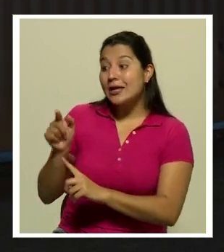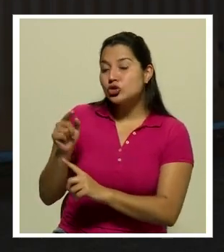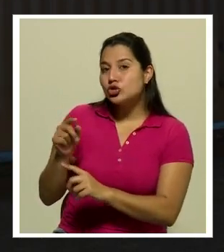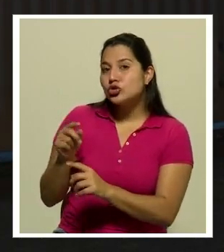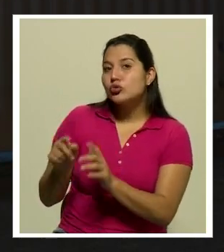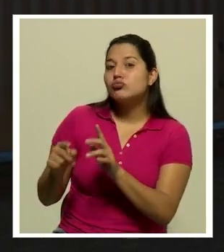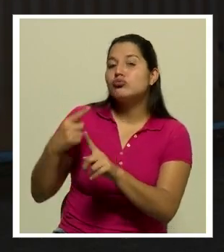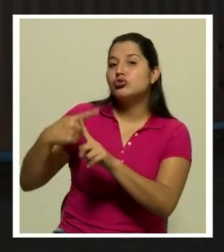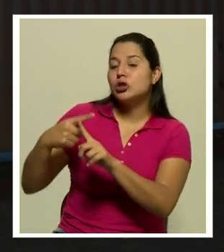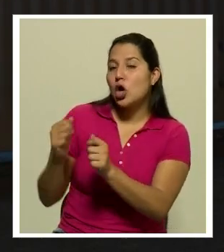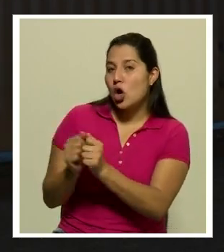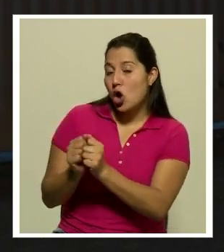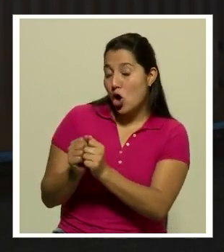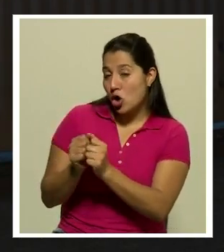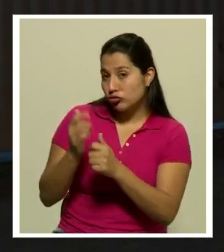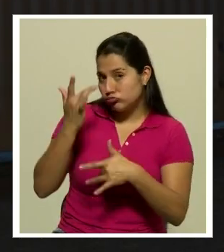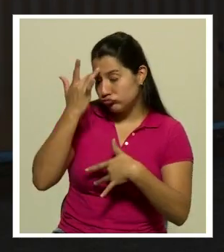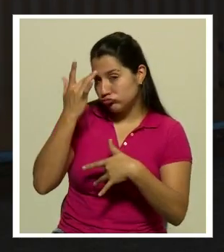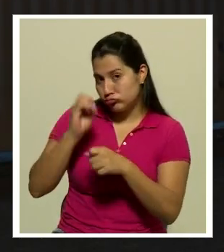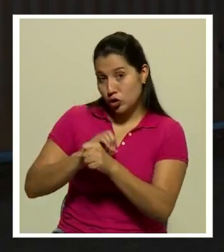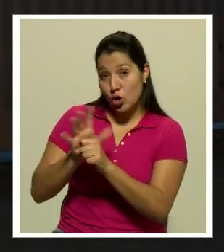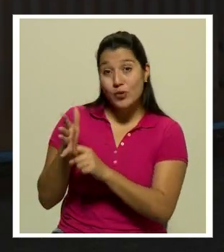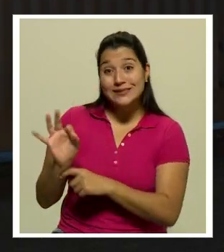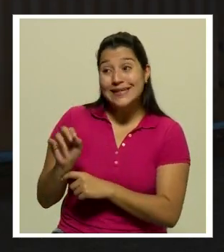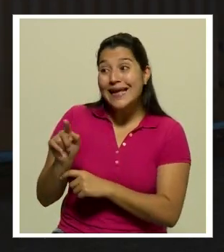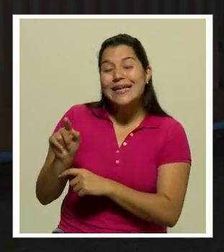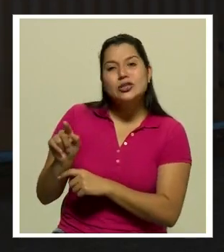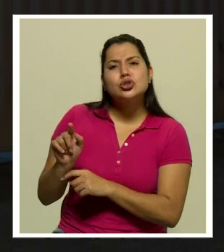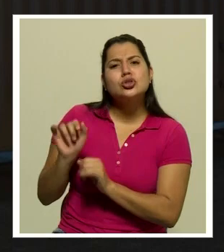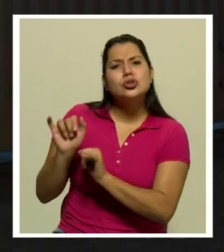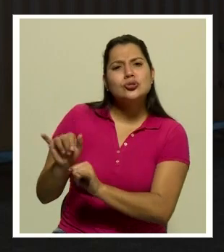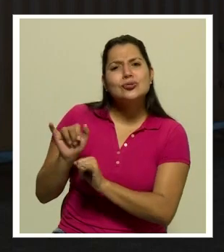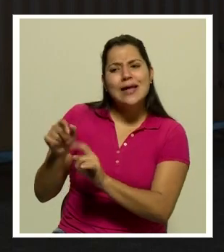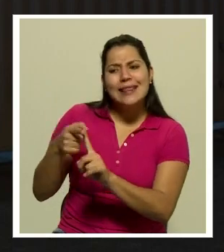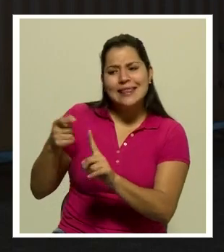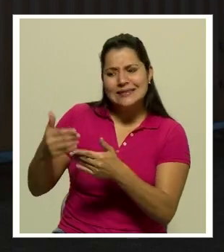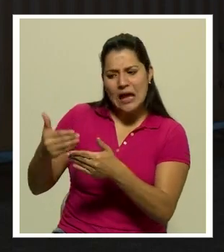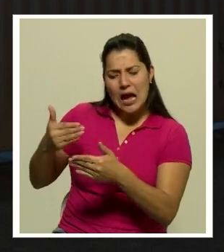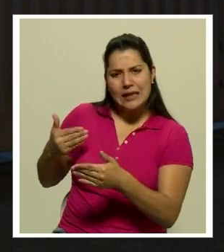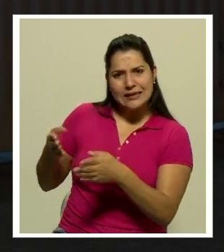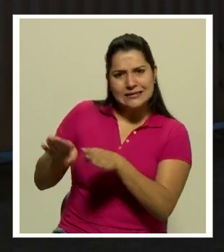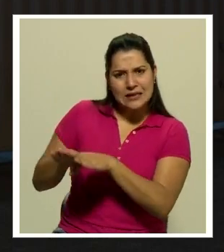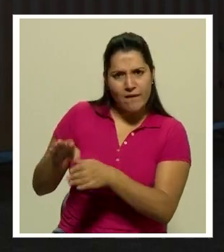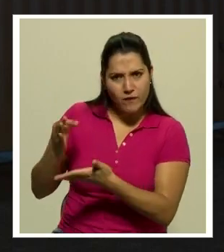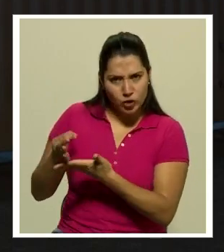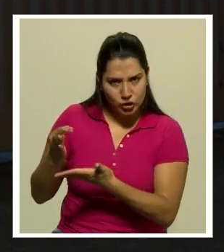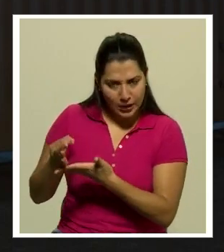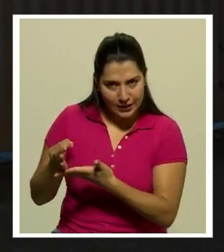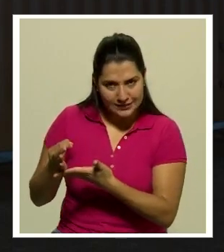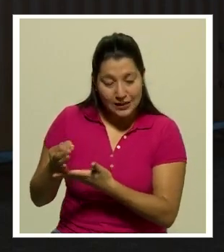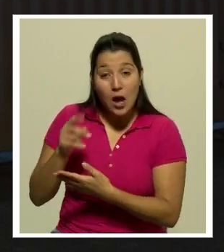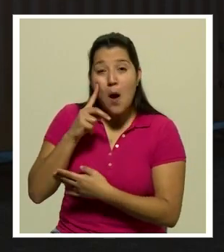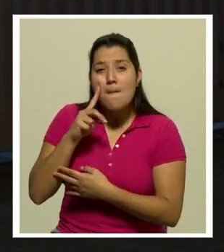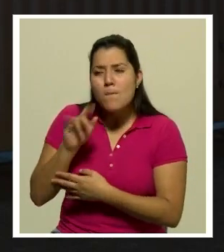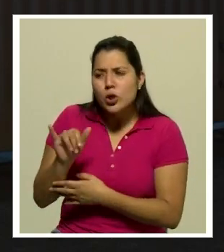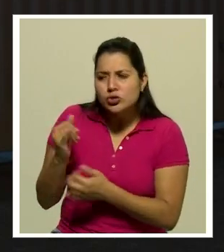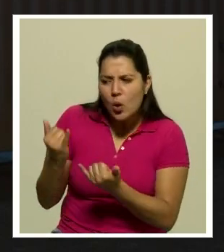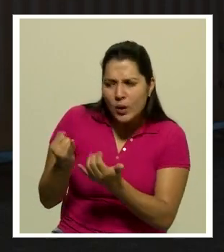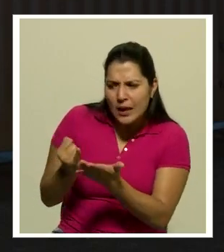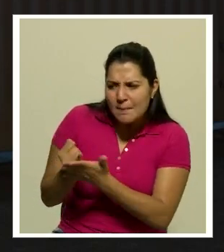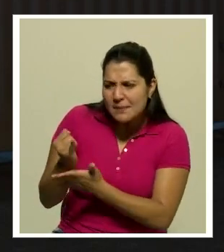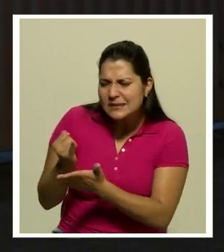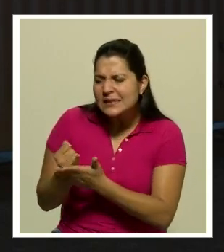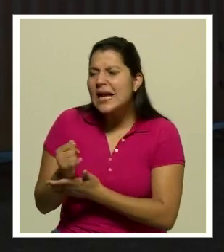el COVID-19 se encontraban en este centro desde antes del cierre de fronteras. Por eso se está investigando cuál es el